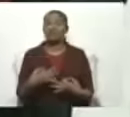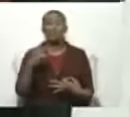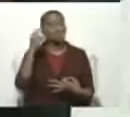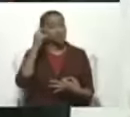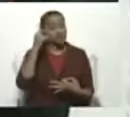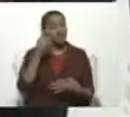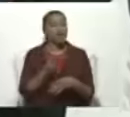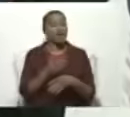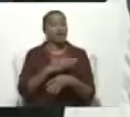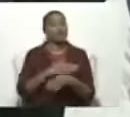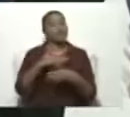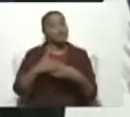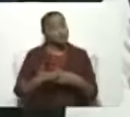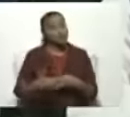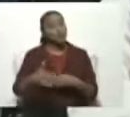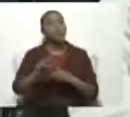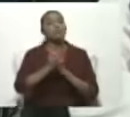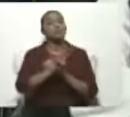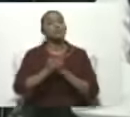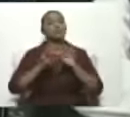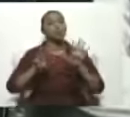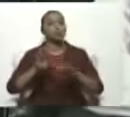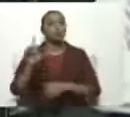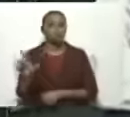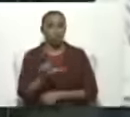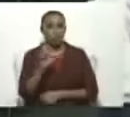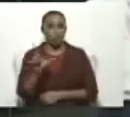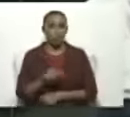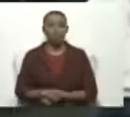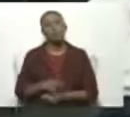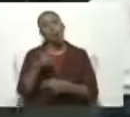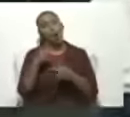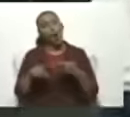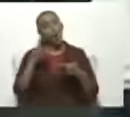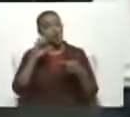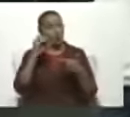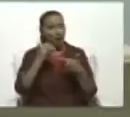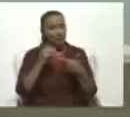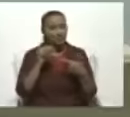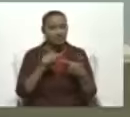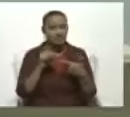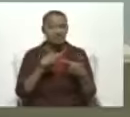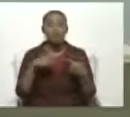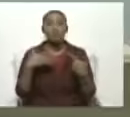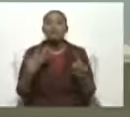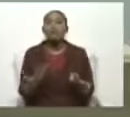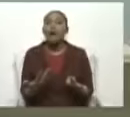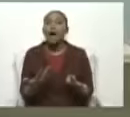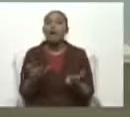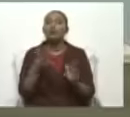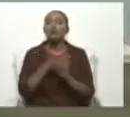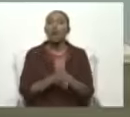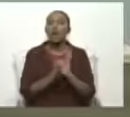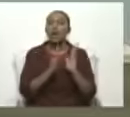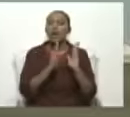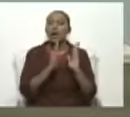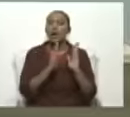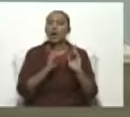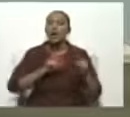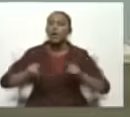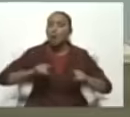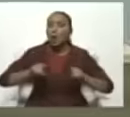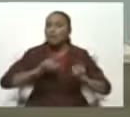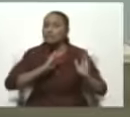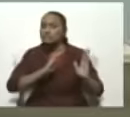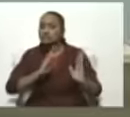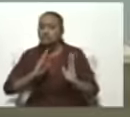28 de julio. También teníamos un objetivo fundamental, que son los objetivos logísticos y operativos, que en definitiva,